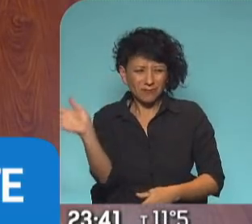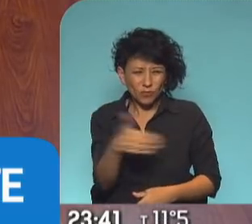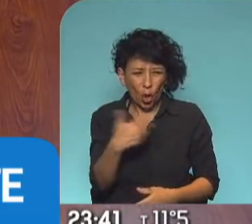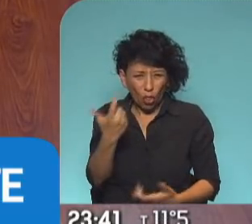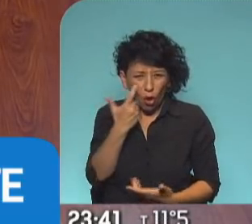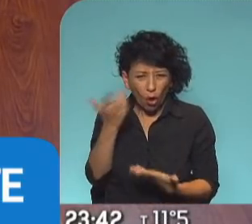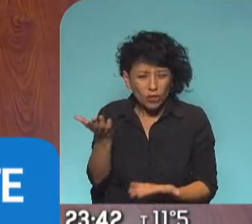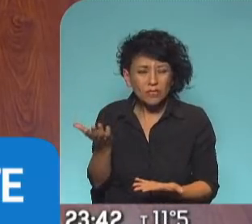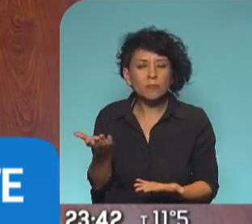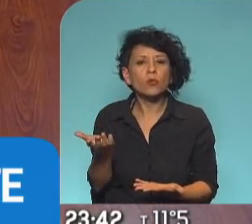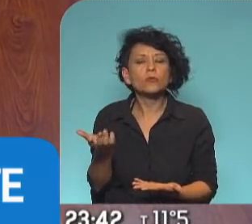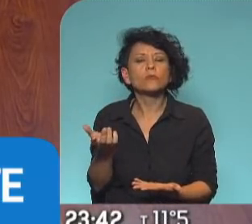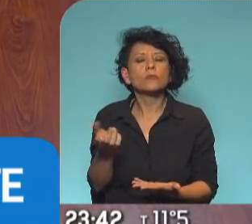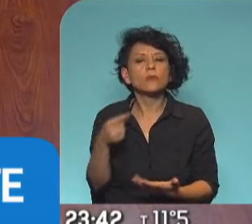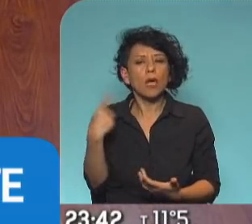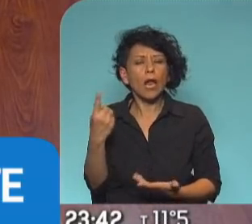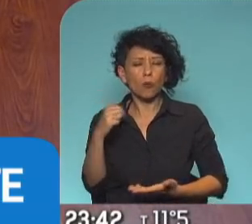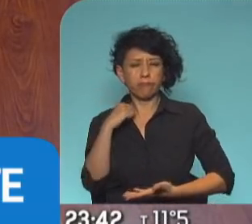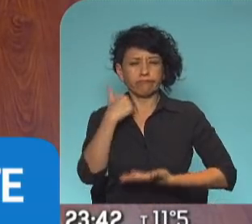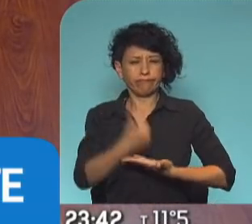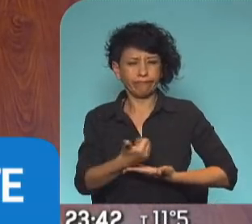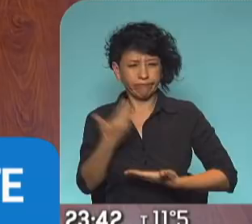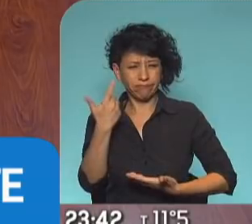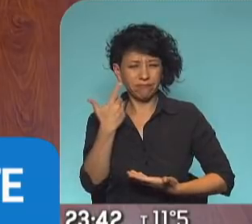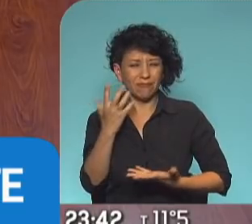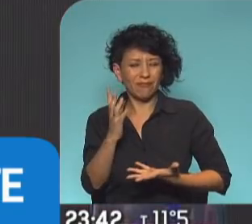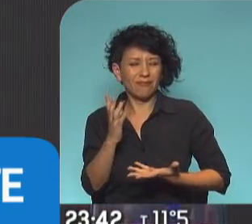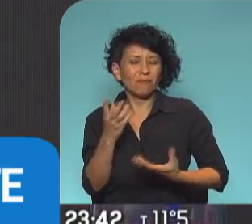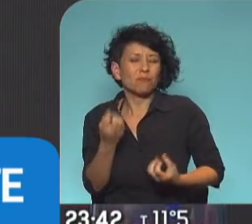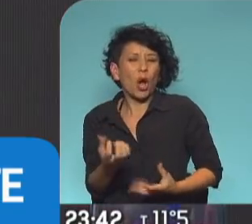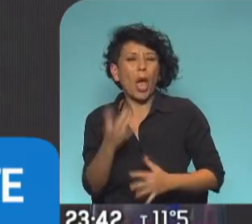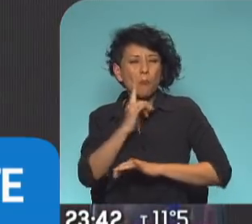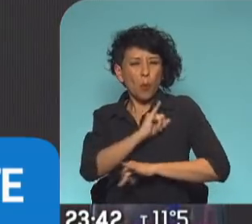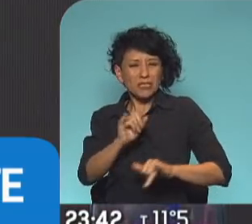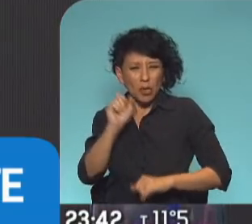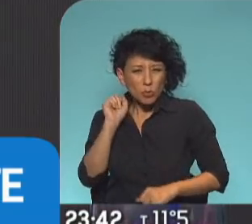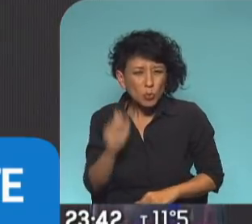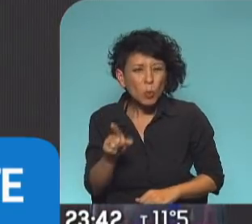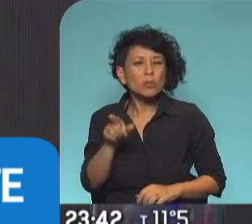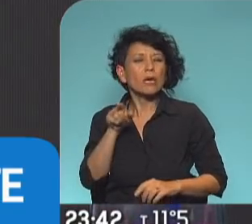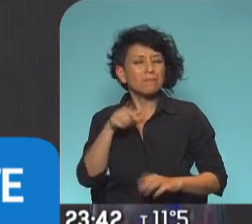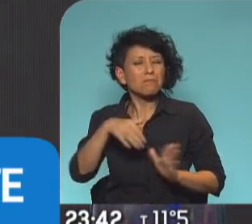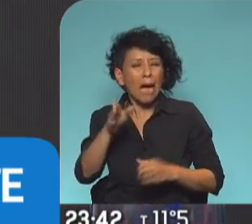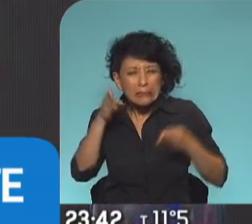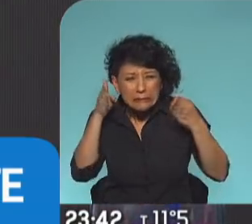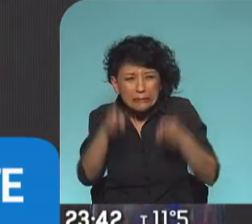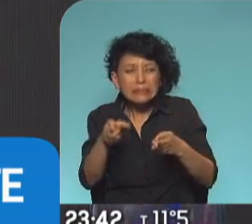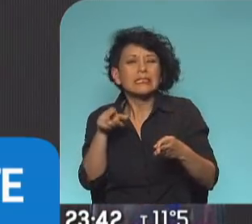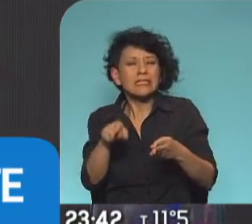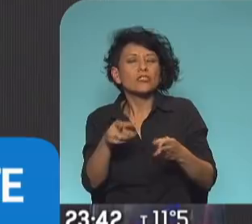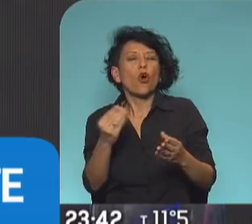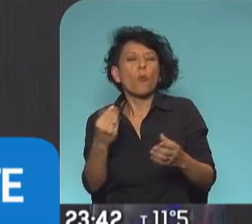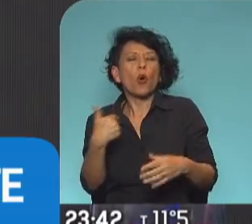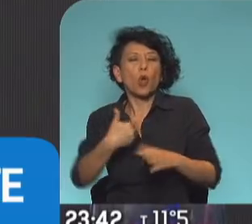supuesto él la pone en la cancha porque justamente su publicidad y su campaña hace eje en eso, en que él realmente fue